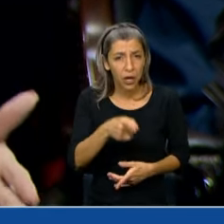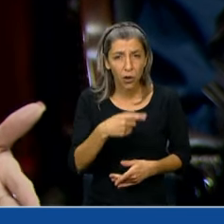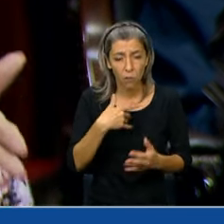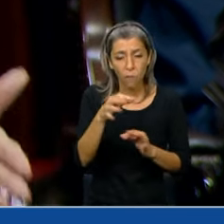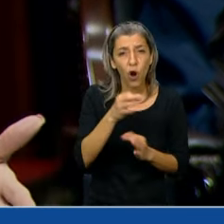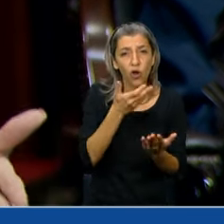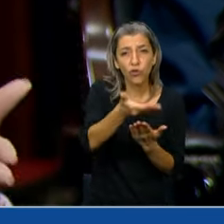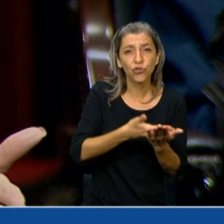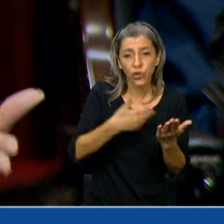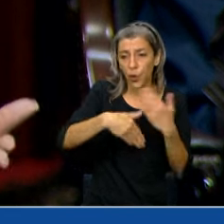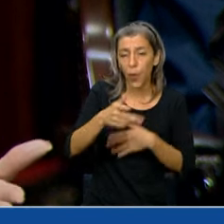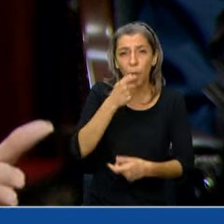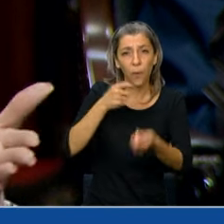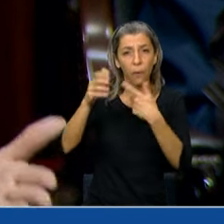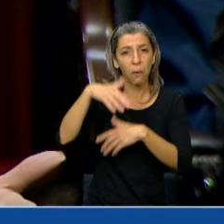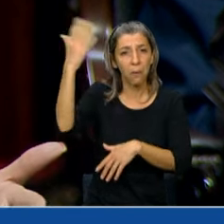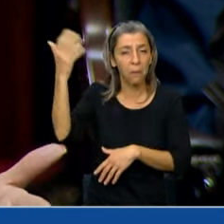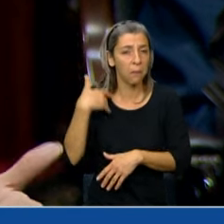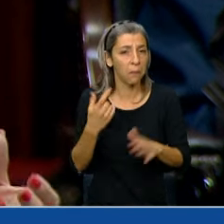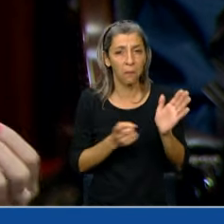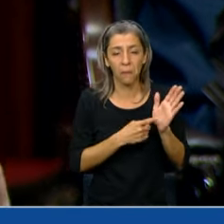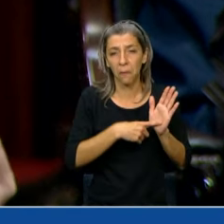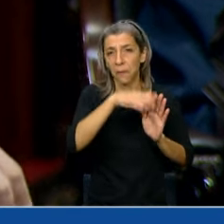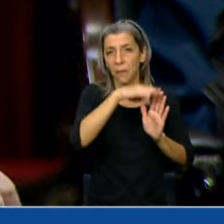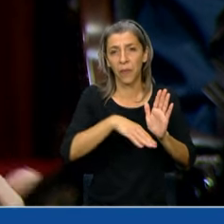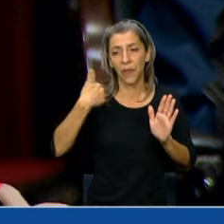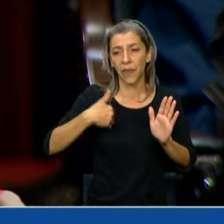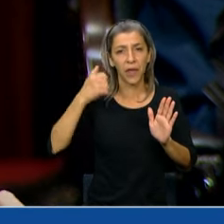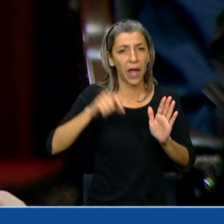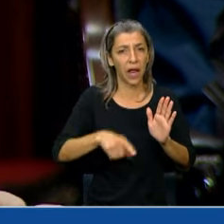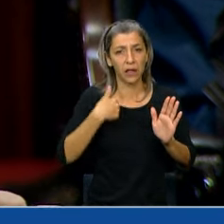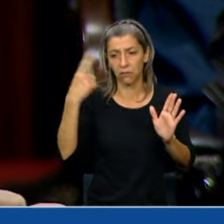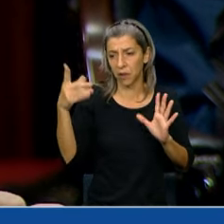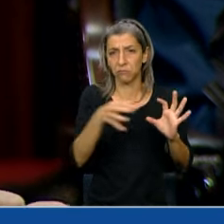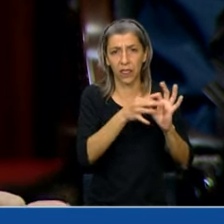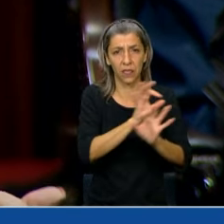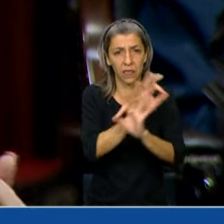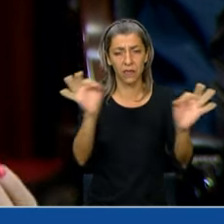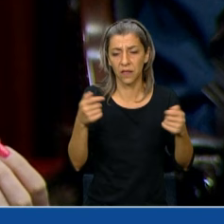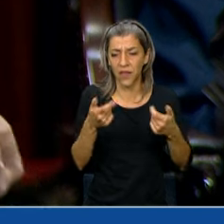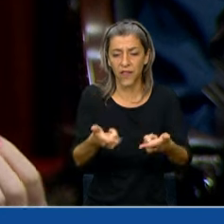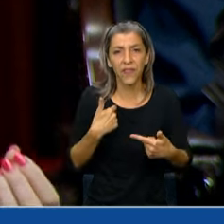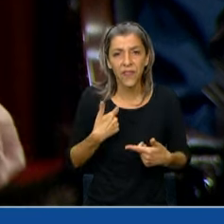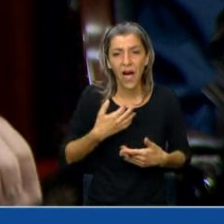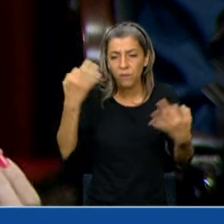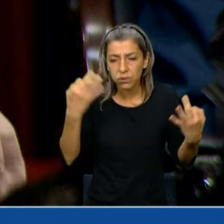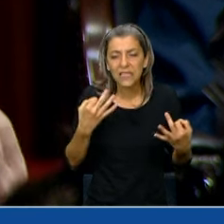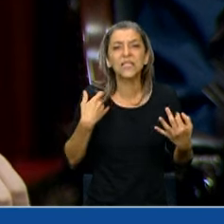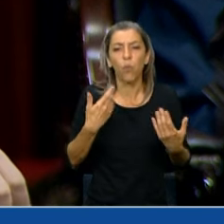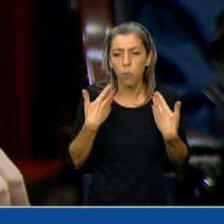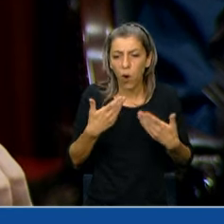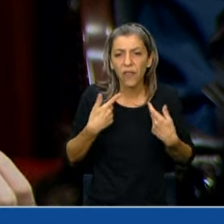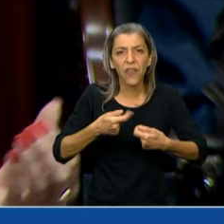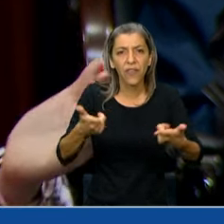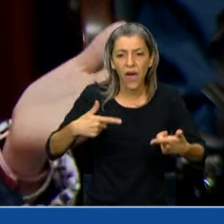tiene en cuenta ni siquiera el marco regulatorio argentino y no asegura el abastecimiento interno De qué empresa recuperada